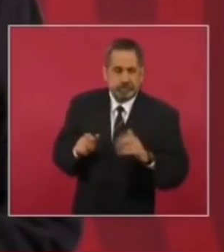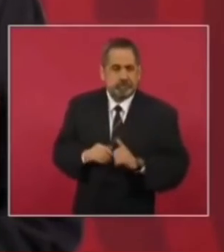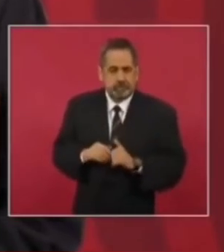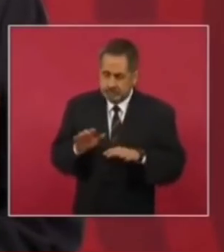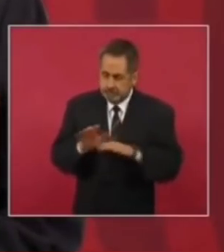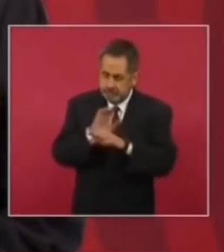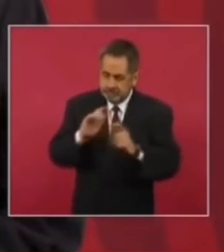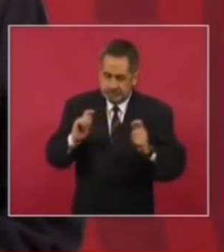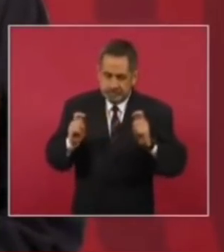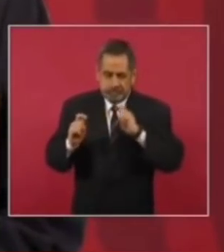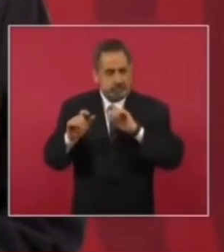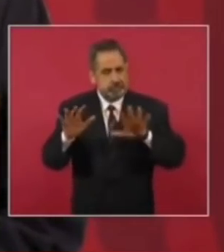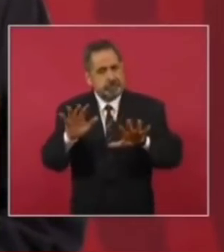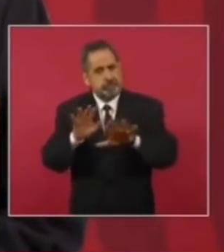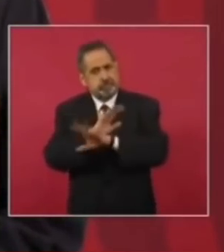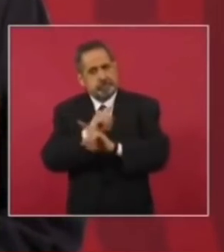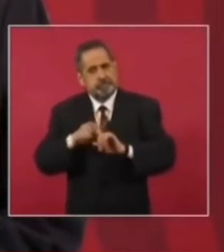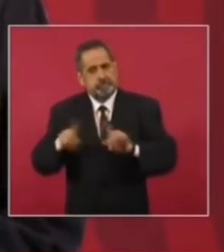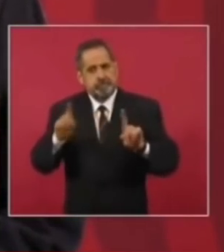cambiando,